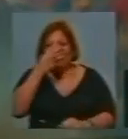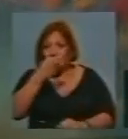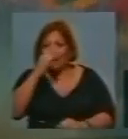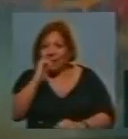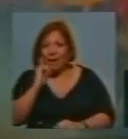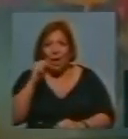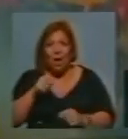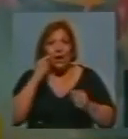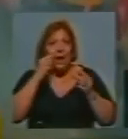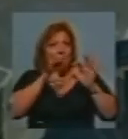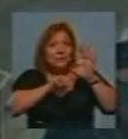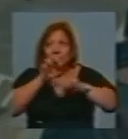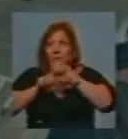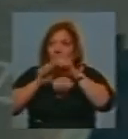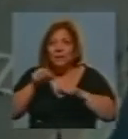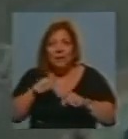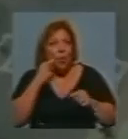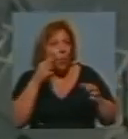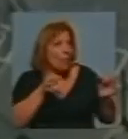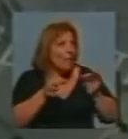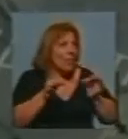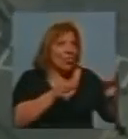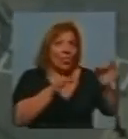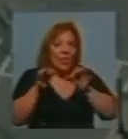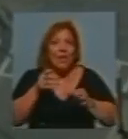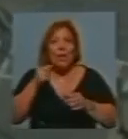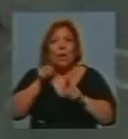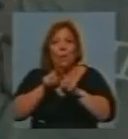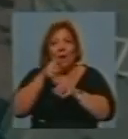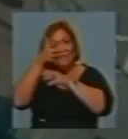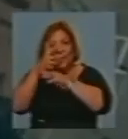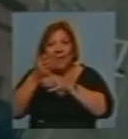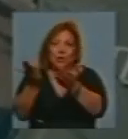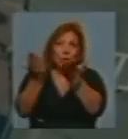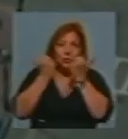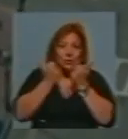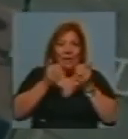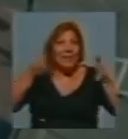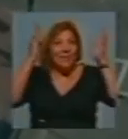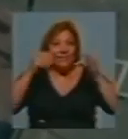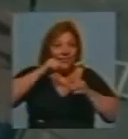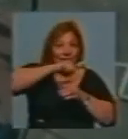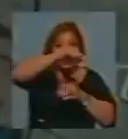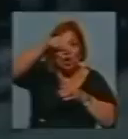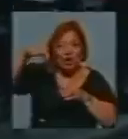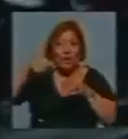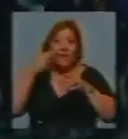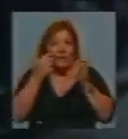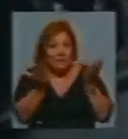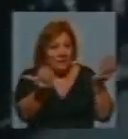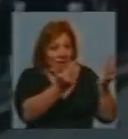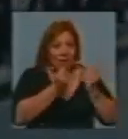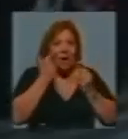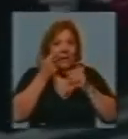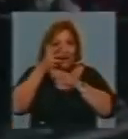está recopilando pruebas en la escena de los atentados, así como los videos de vigilancia de los edificios adyacentes. Las autoridades pidieron a los